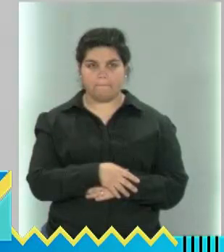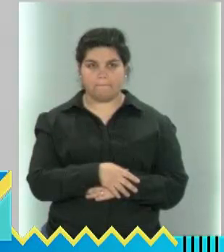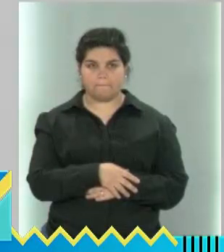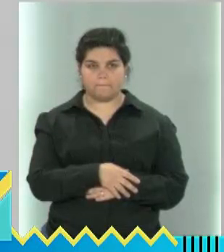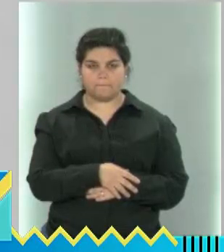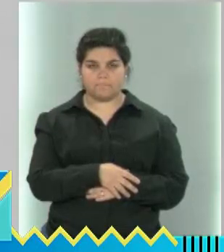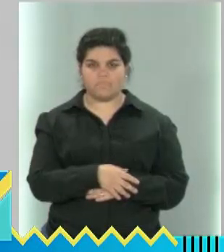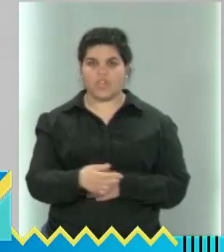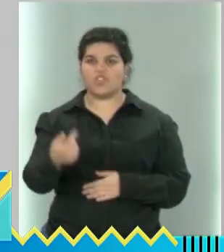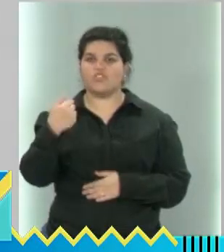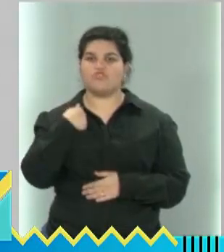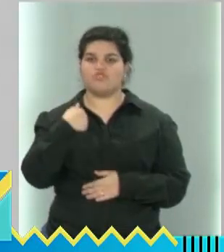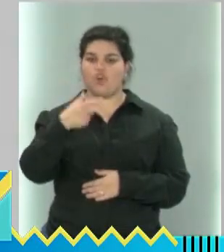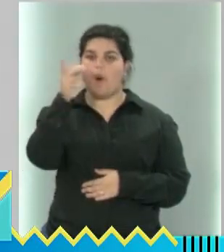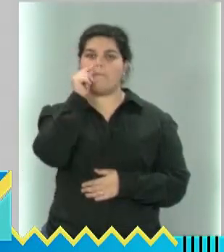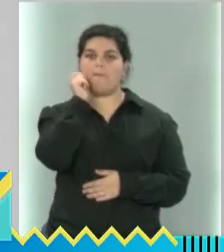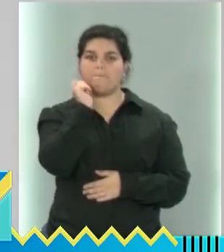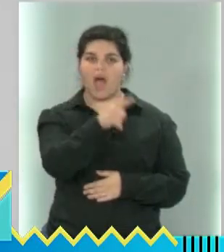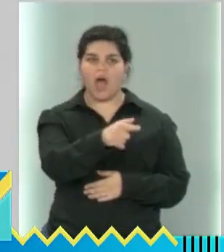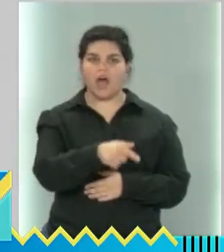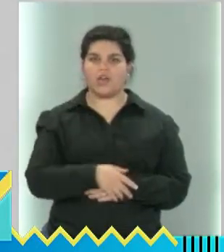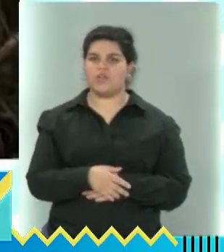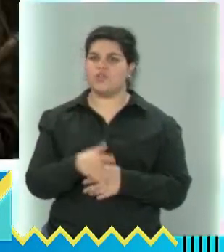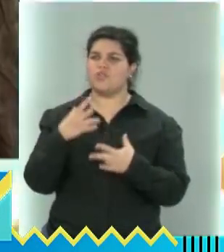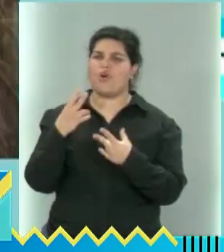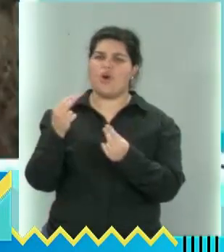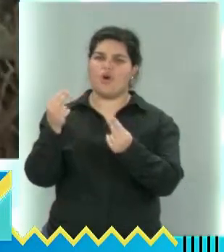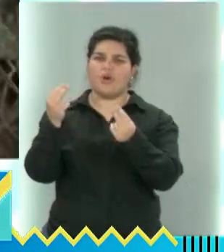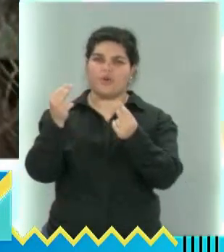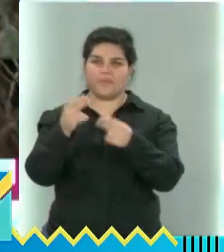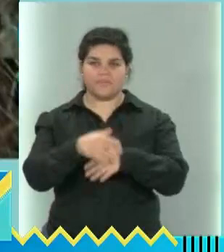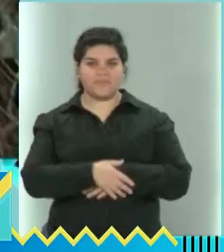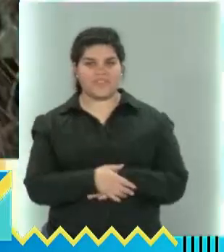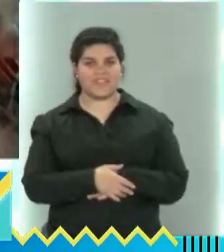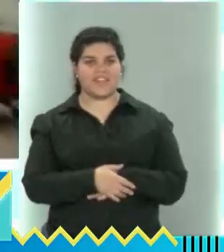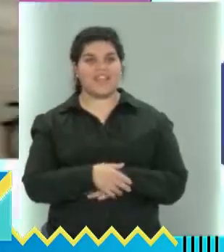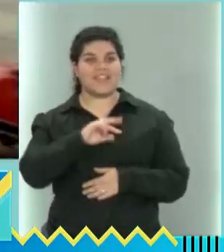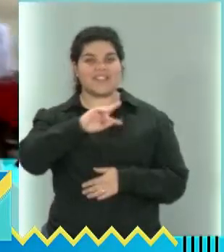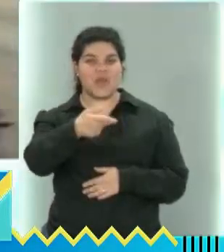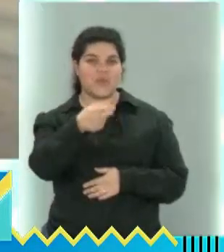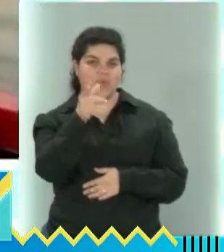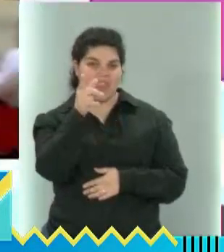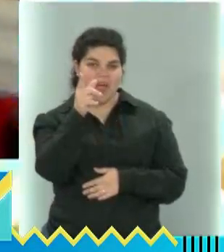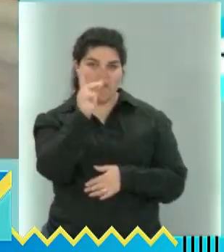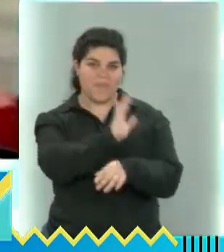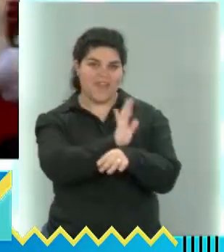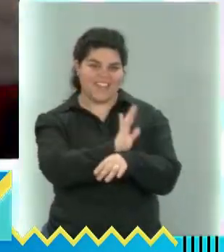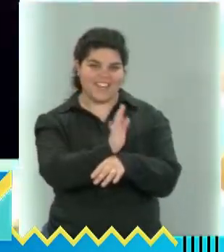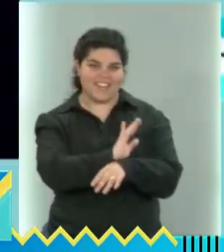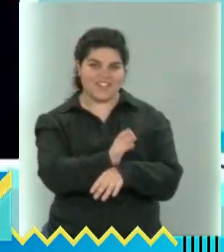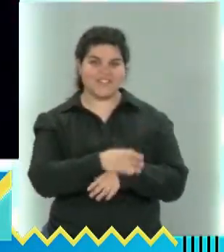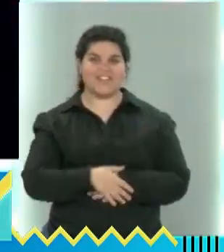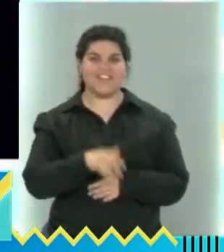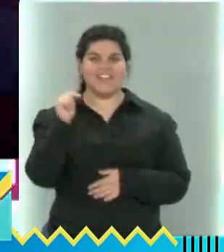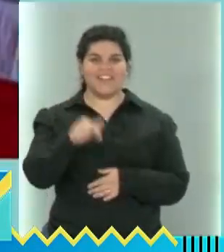Yo soy tu padre. La segunda película que vamos a ver es hermosa, se llama